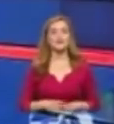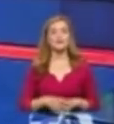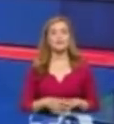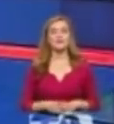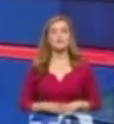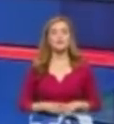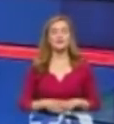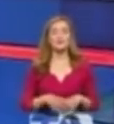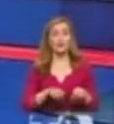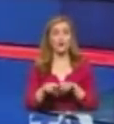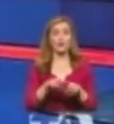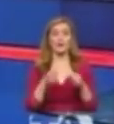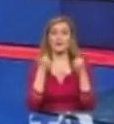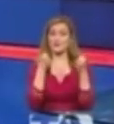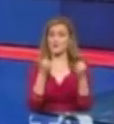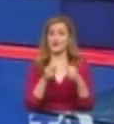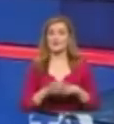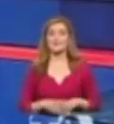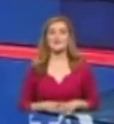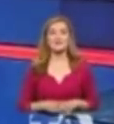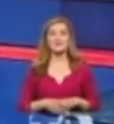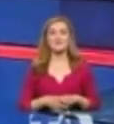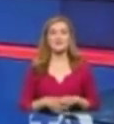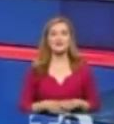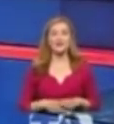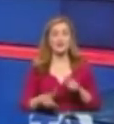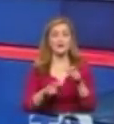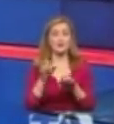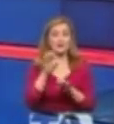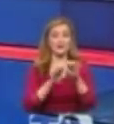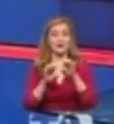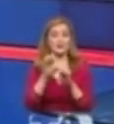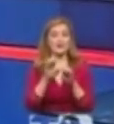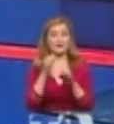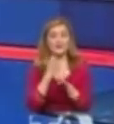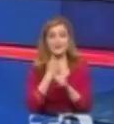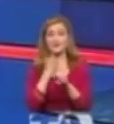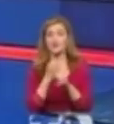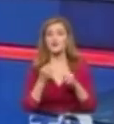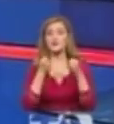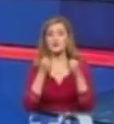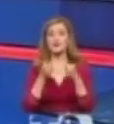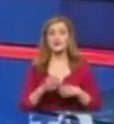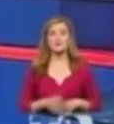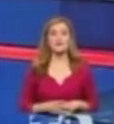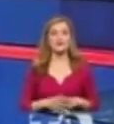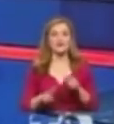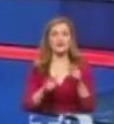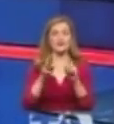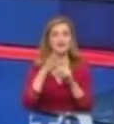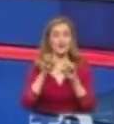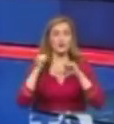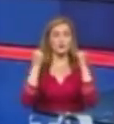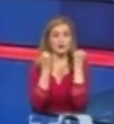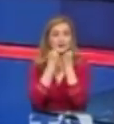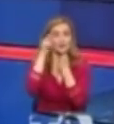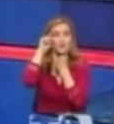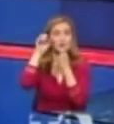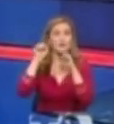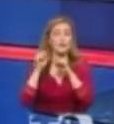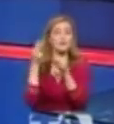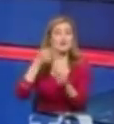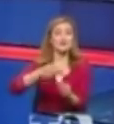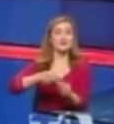De seguro la competencia está bastante reñida. El jurado calificador tendrá una ardua labor. Y también la gente en redes sociales, recuerden que